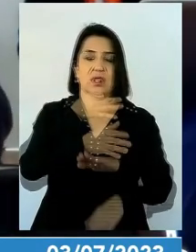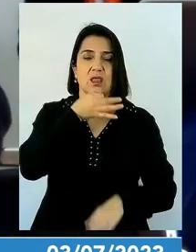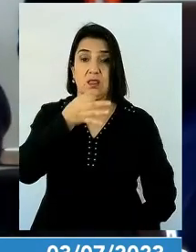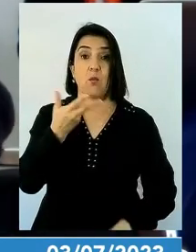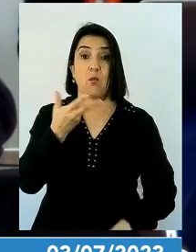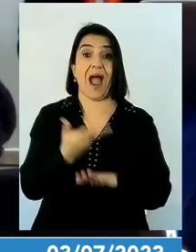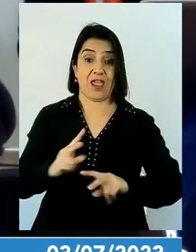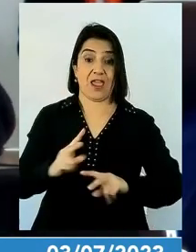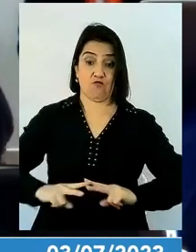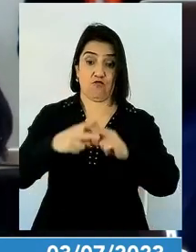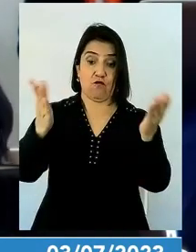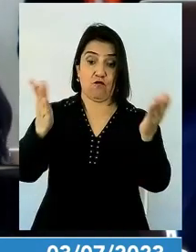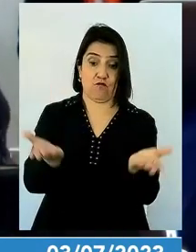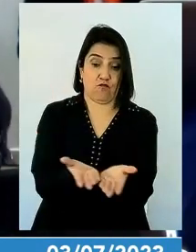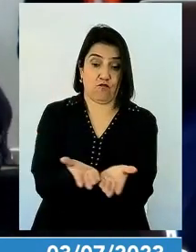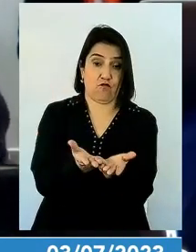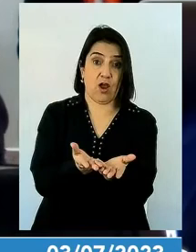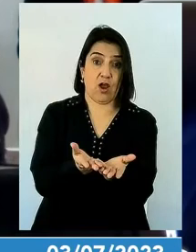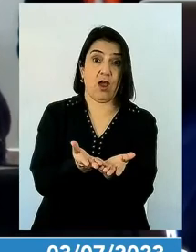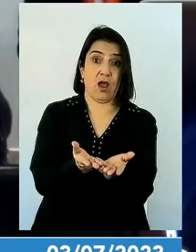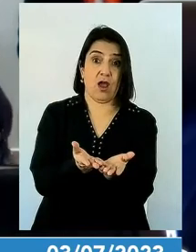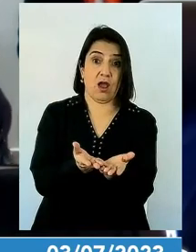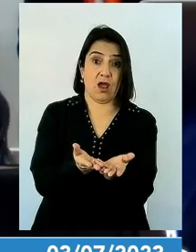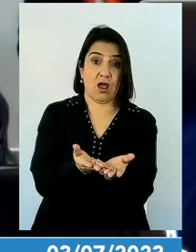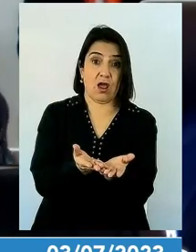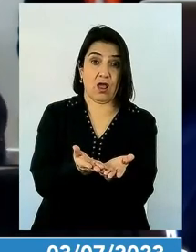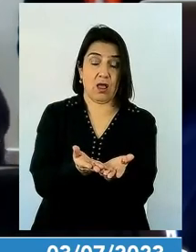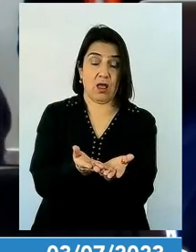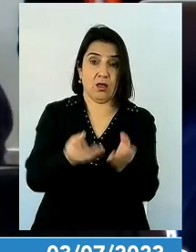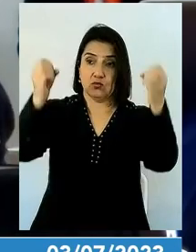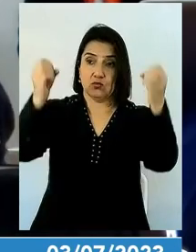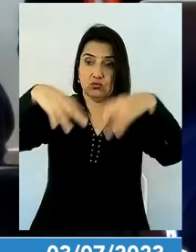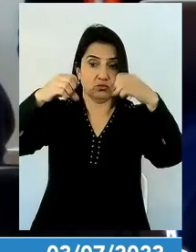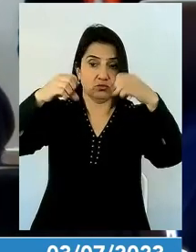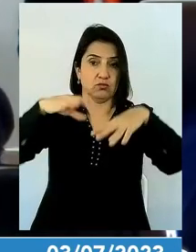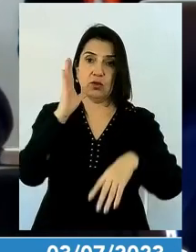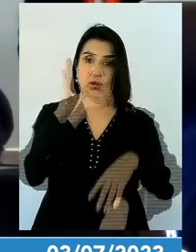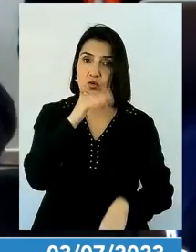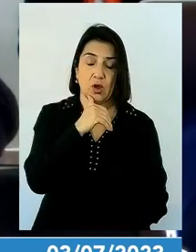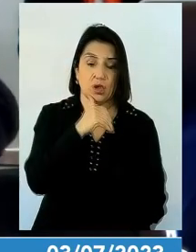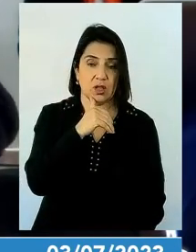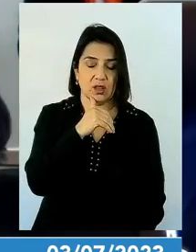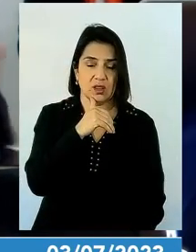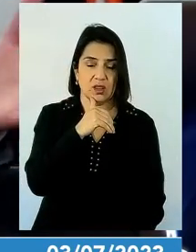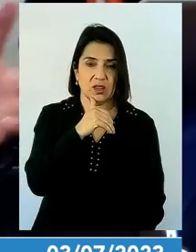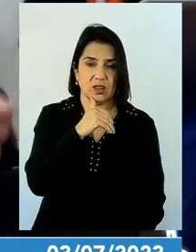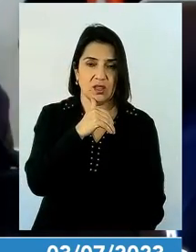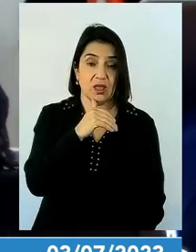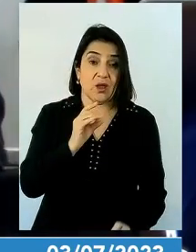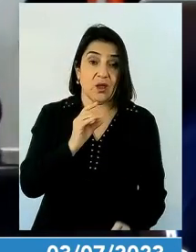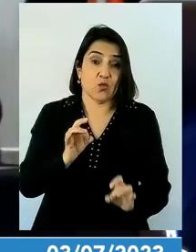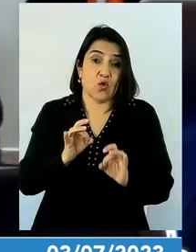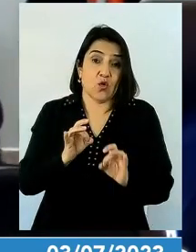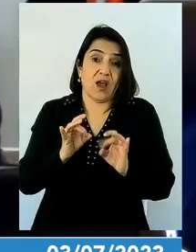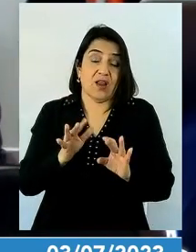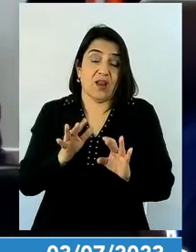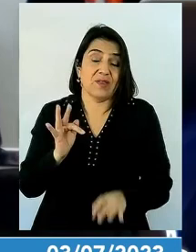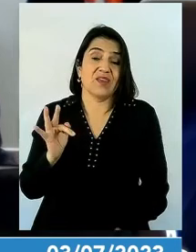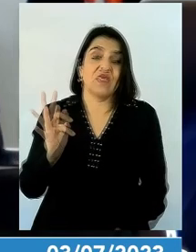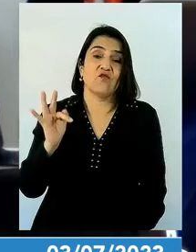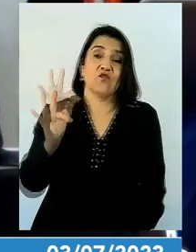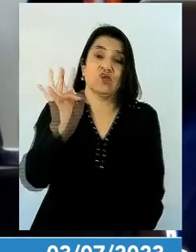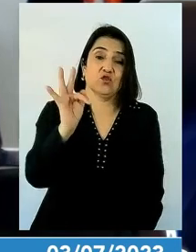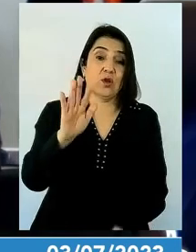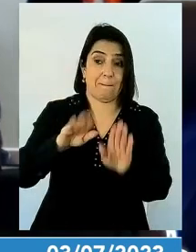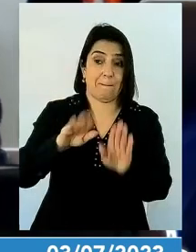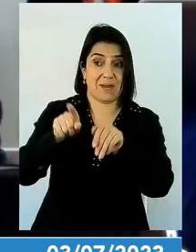poder embalsar, pero no tenemos lluvia. Y probablemente la constante hacia el futuro, como ella misma lo señala, es que vamos a